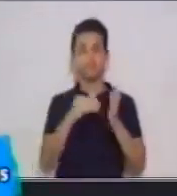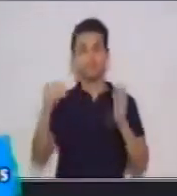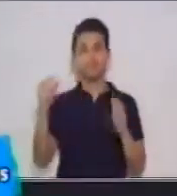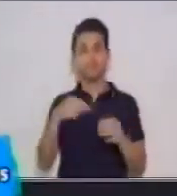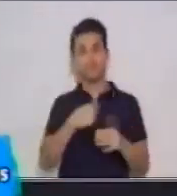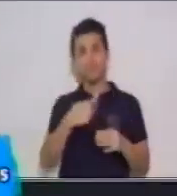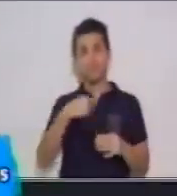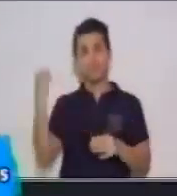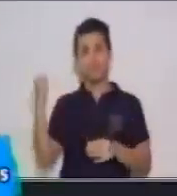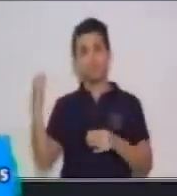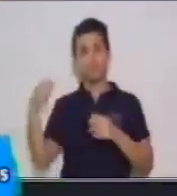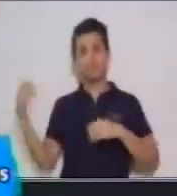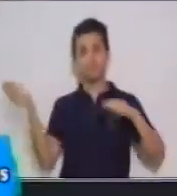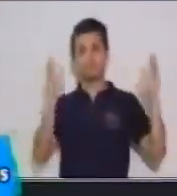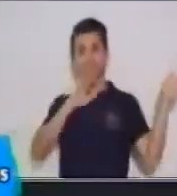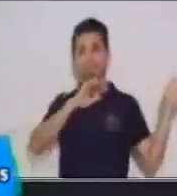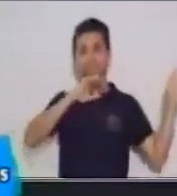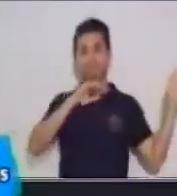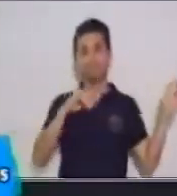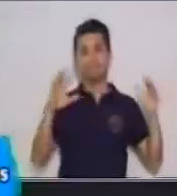¡Baila conmigo!